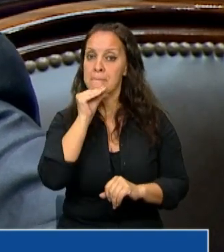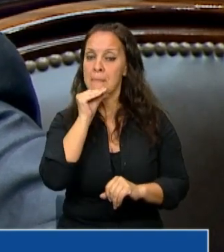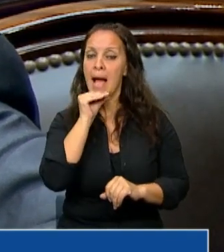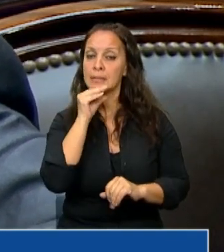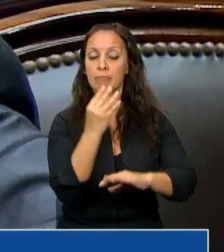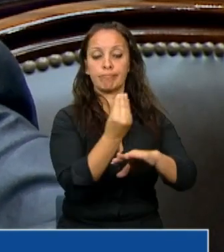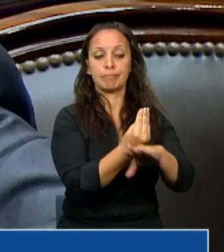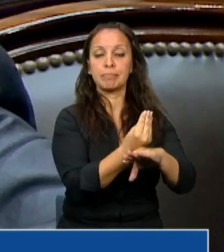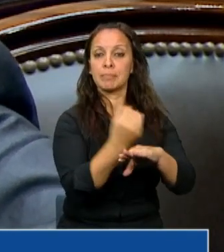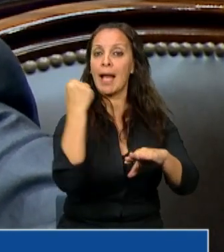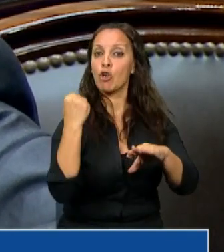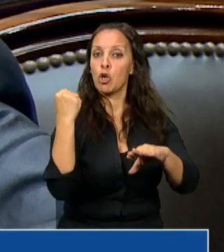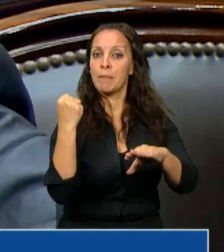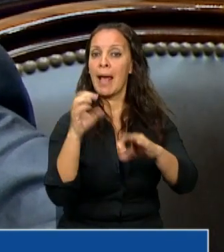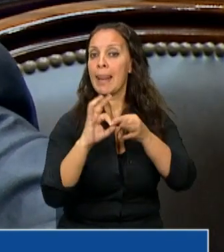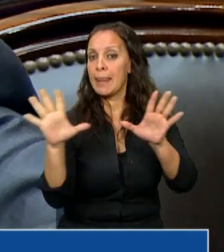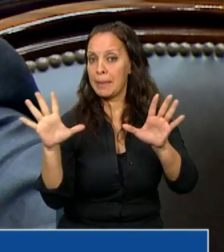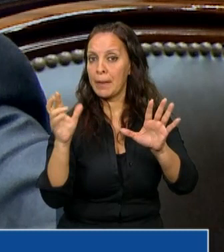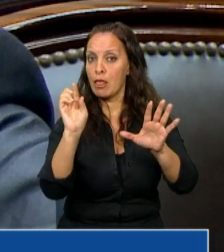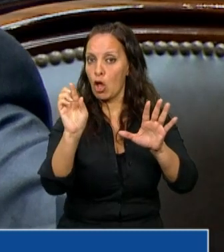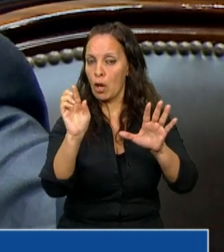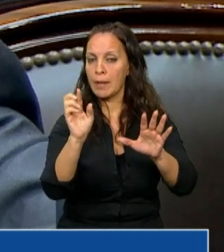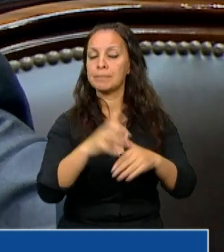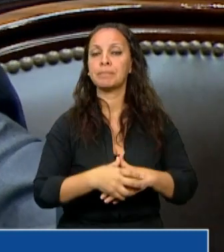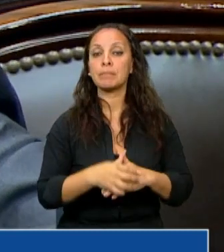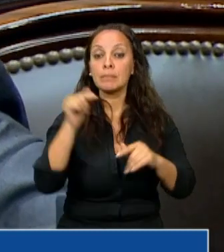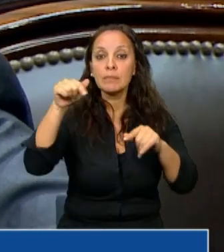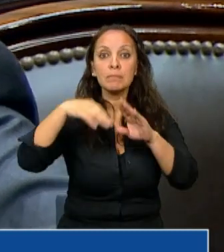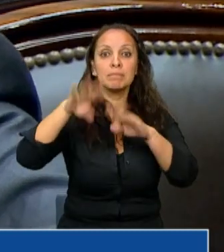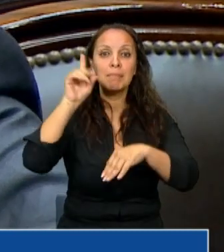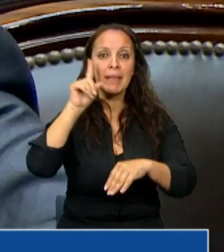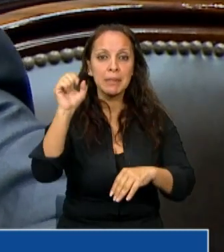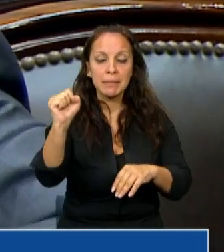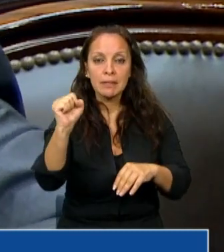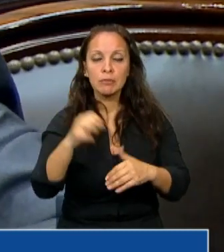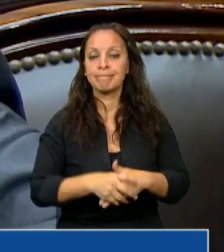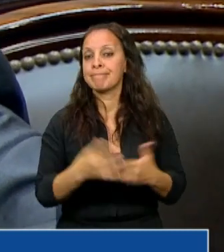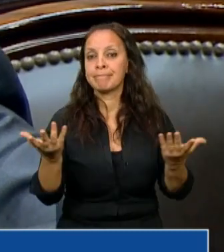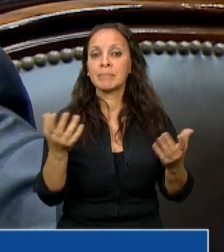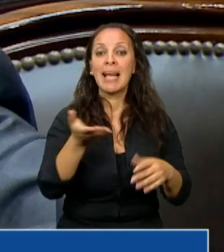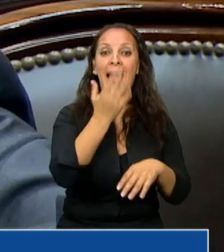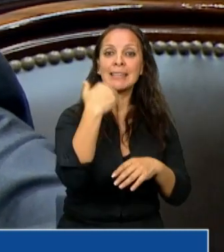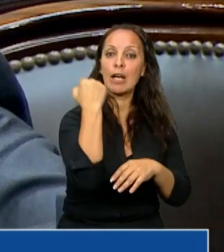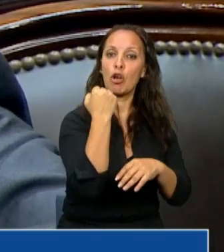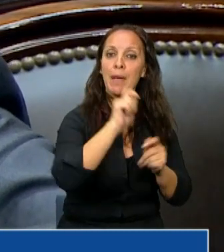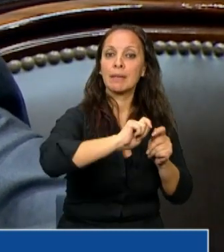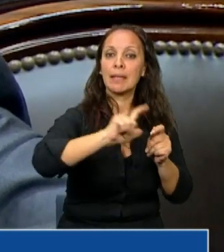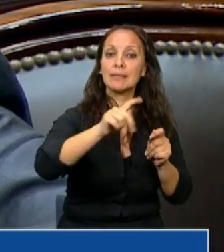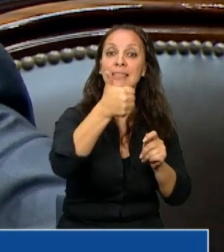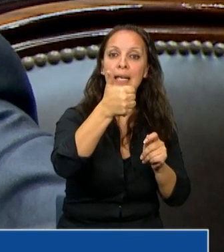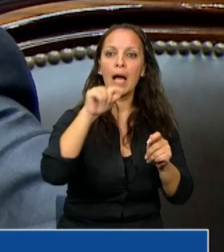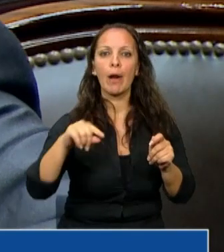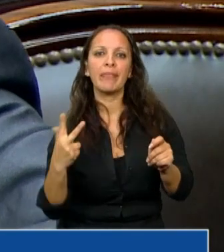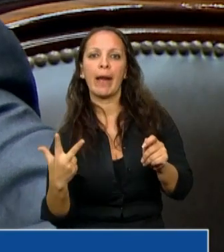con un dólar libre de 280 pesos, hoy superó los 1.000. La economía crecía al 6% y cae al